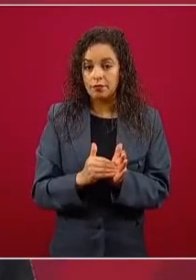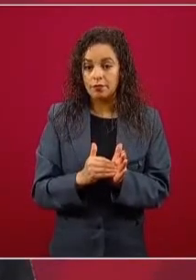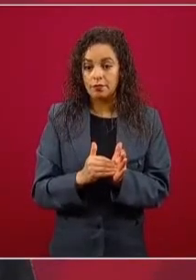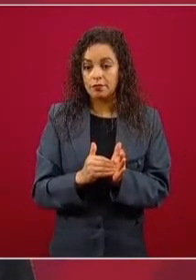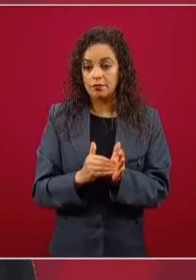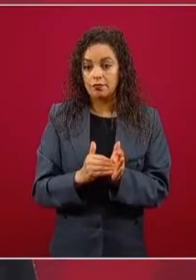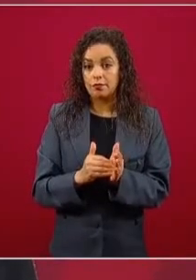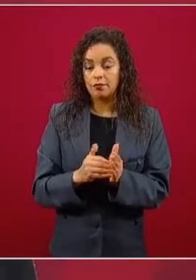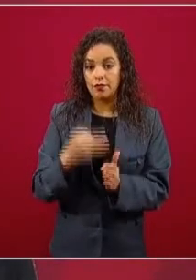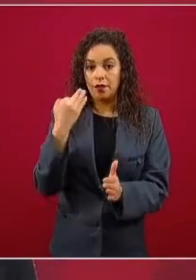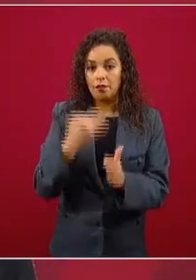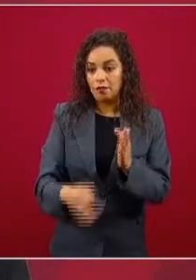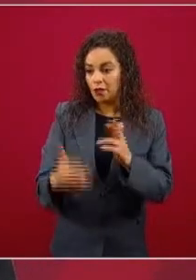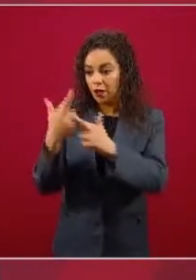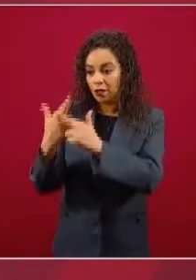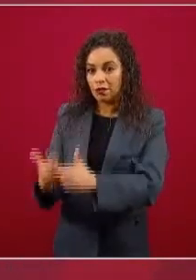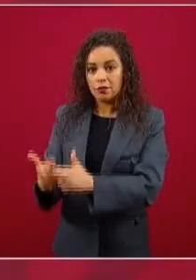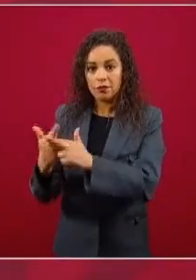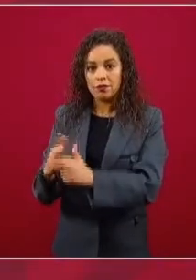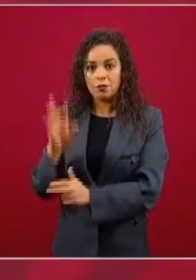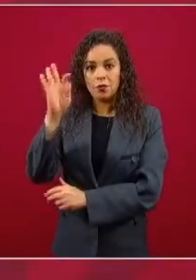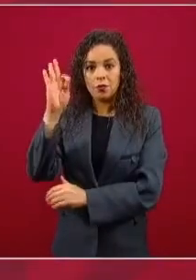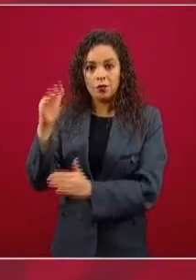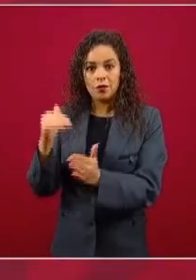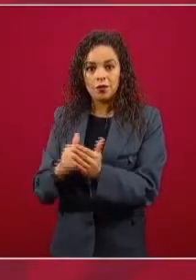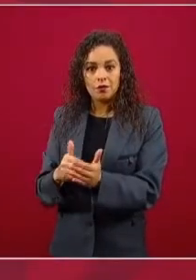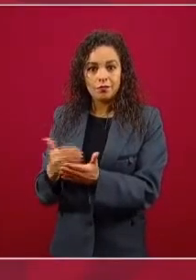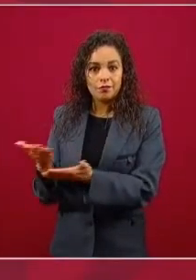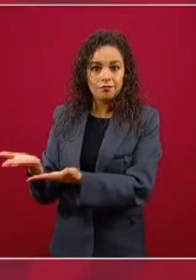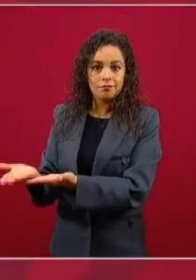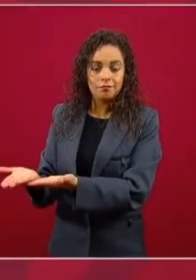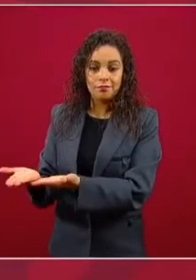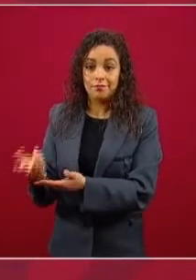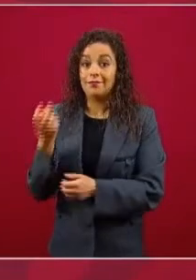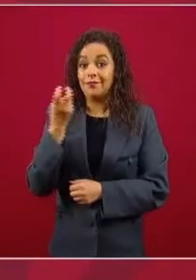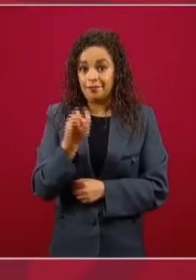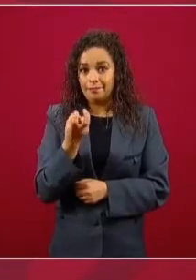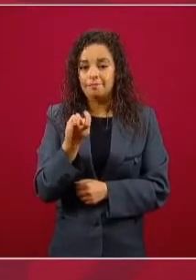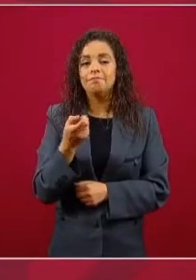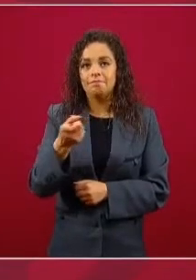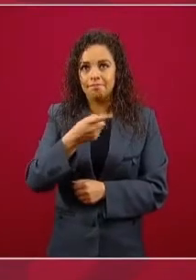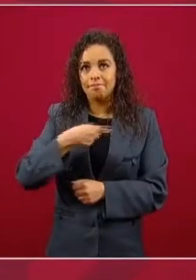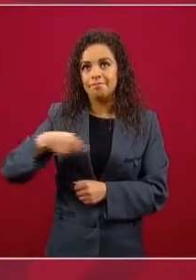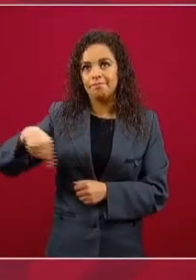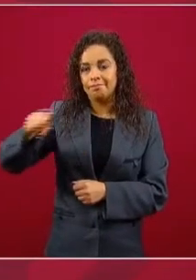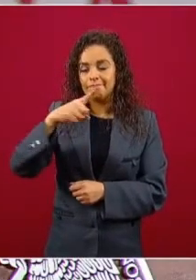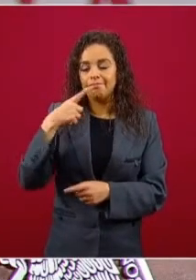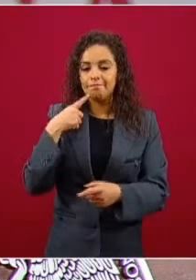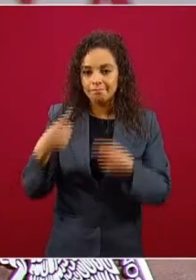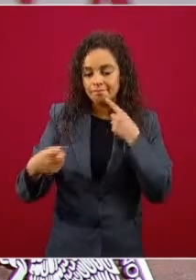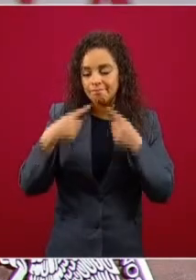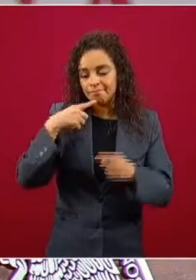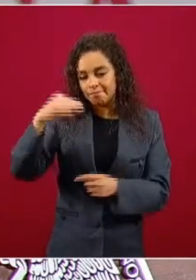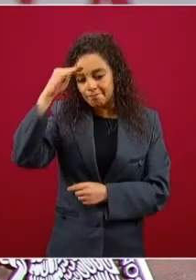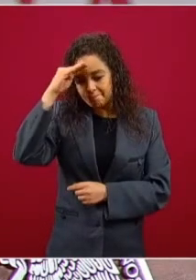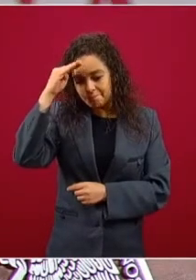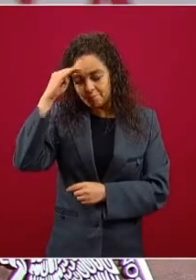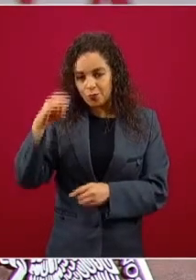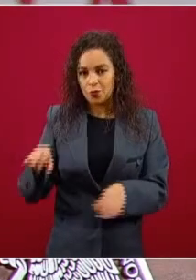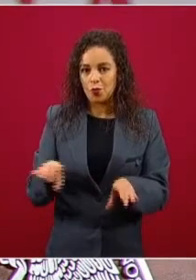se quedan 40,000. Entonces, lo que estamos pensando es acomodar